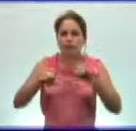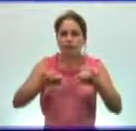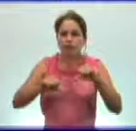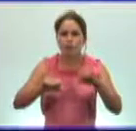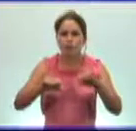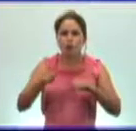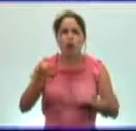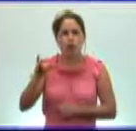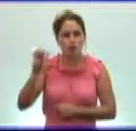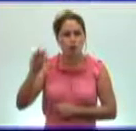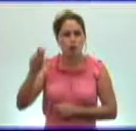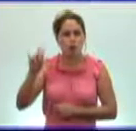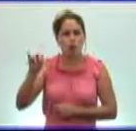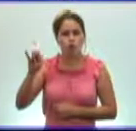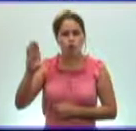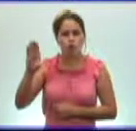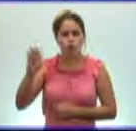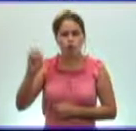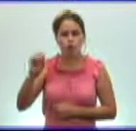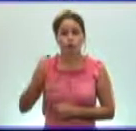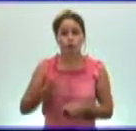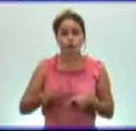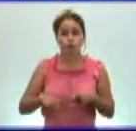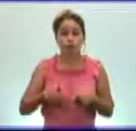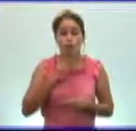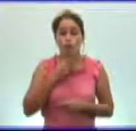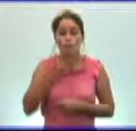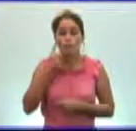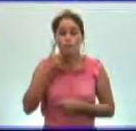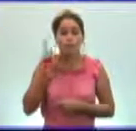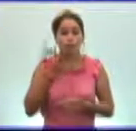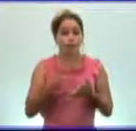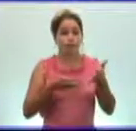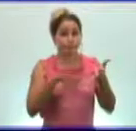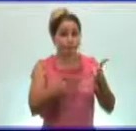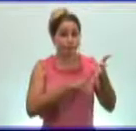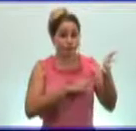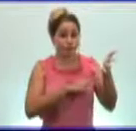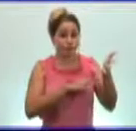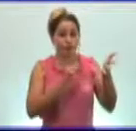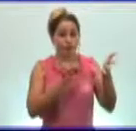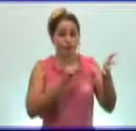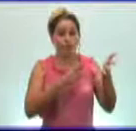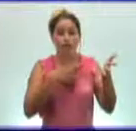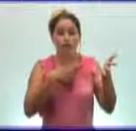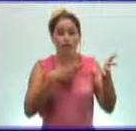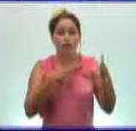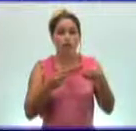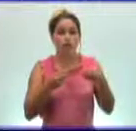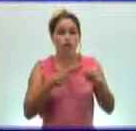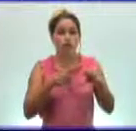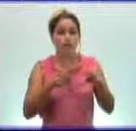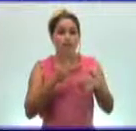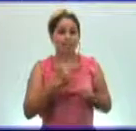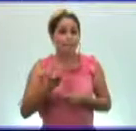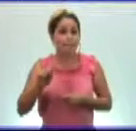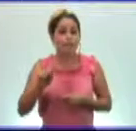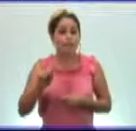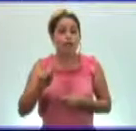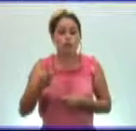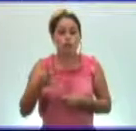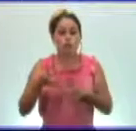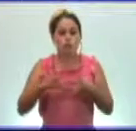iónico. Octazufre. Aquí tenemos una sustancia simple donde su fórmula es